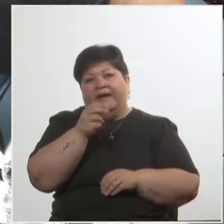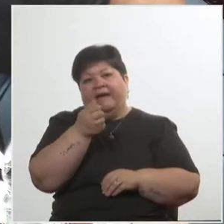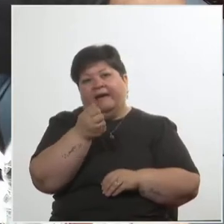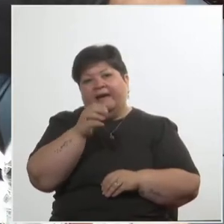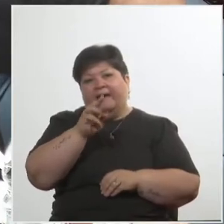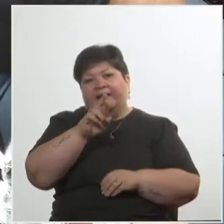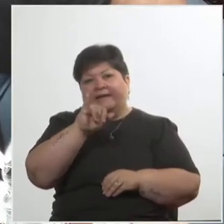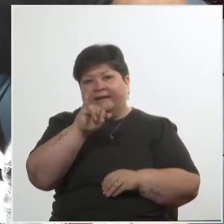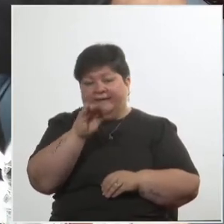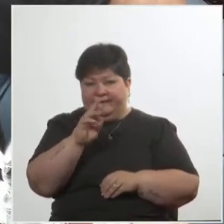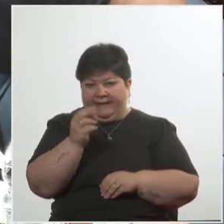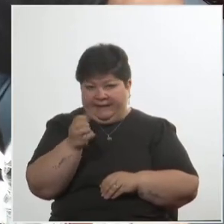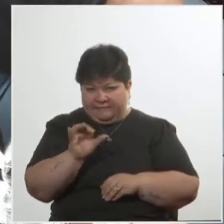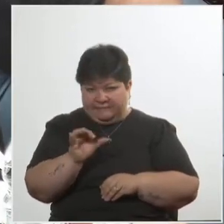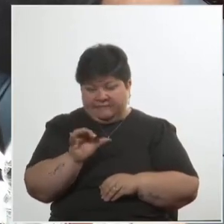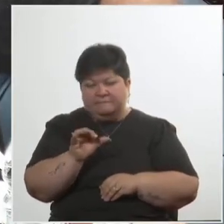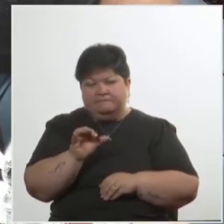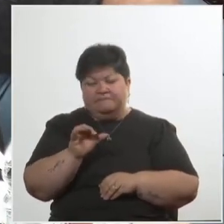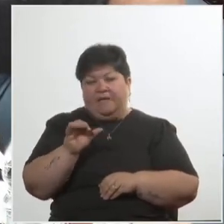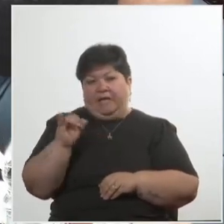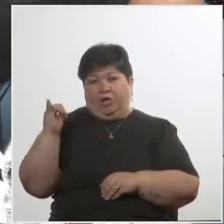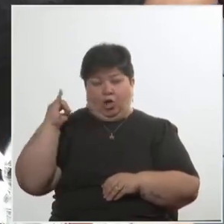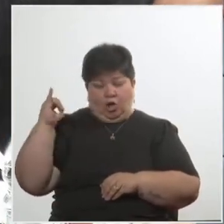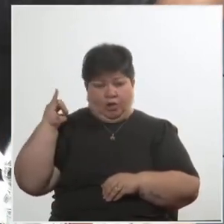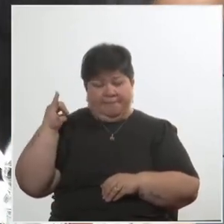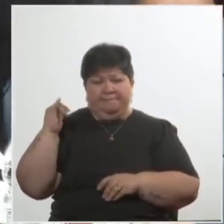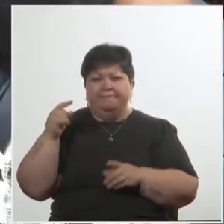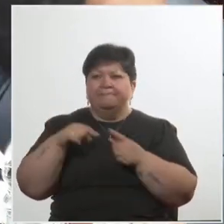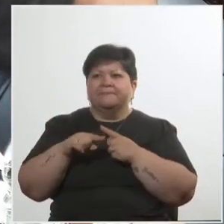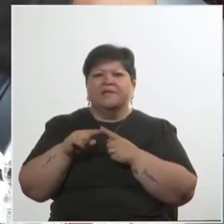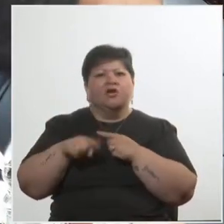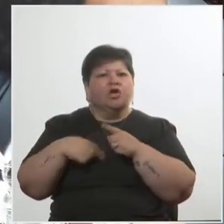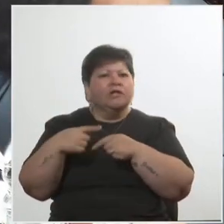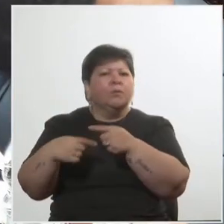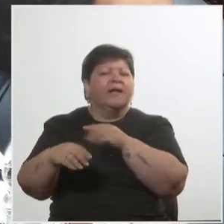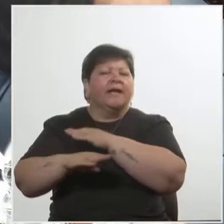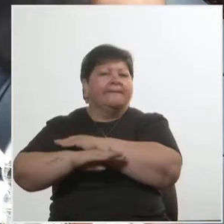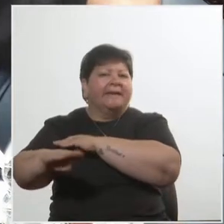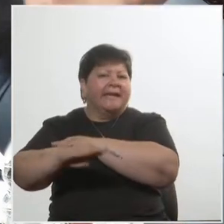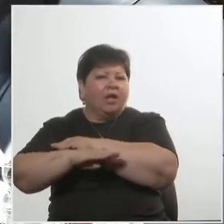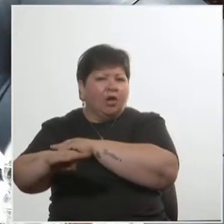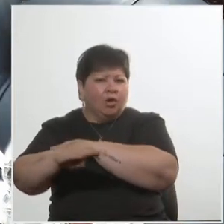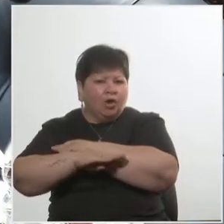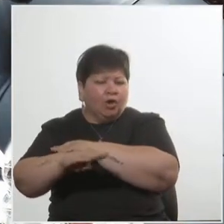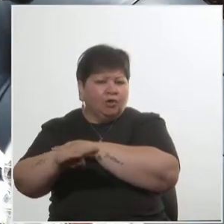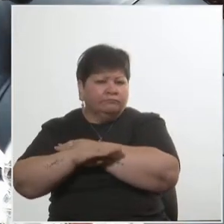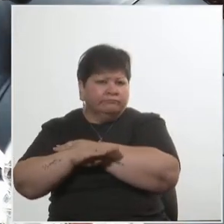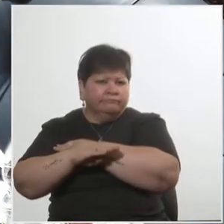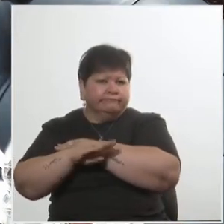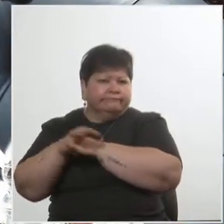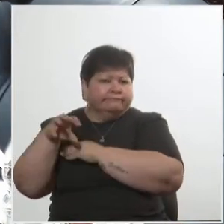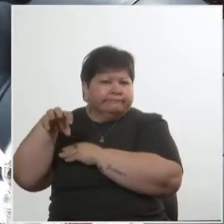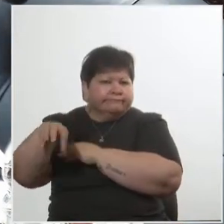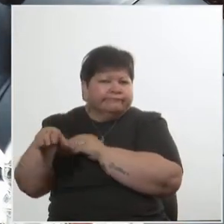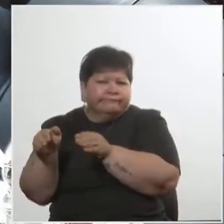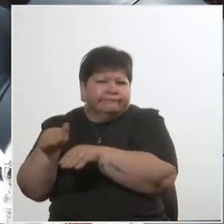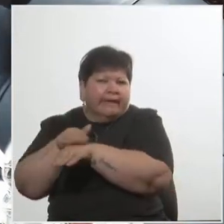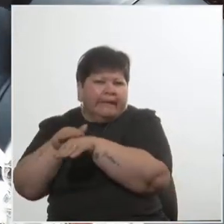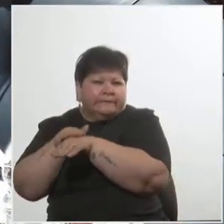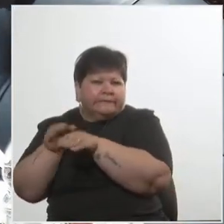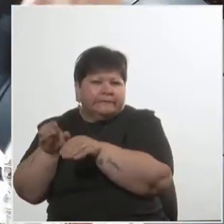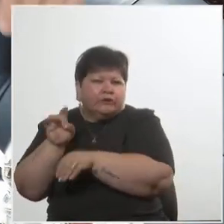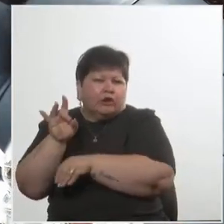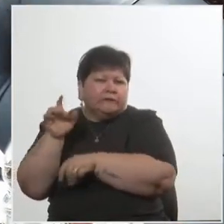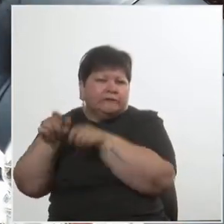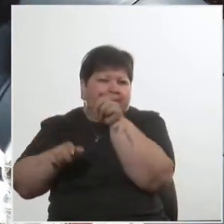funcionando en Carmelo una una empresa que es señera de Carmelo una pequeña base con apenas